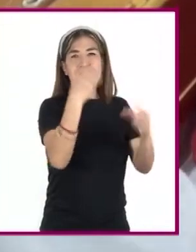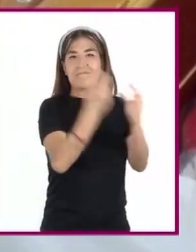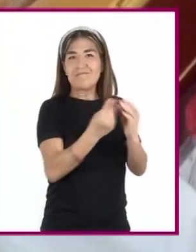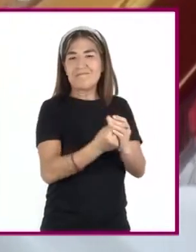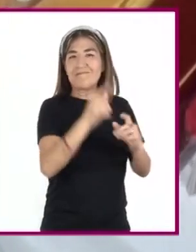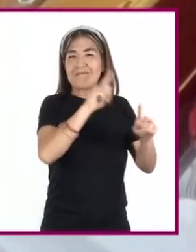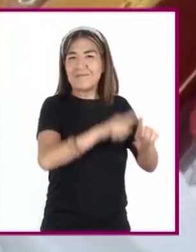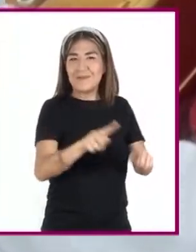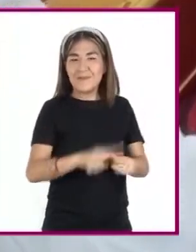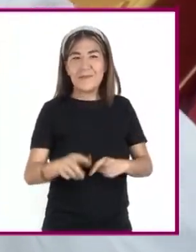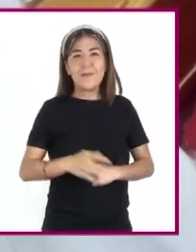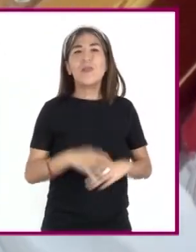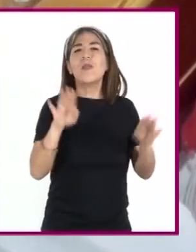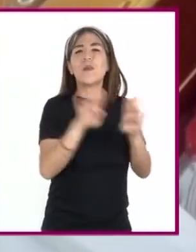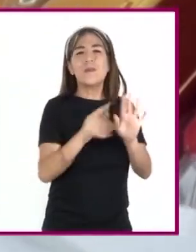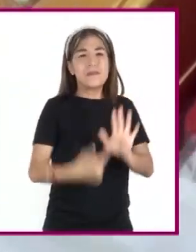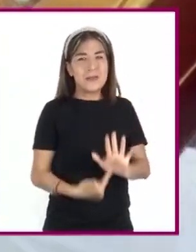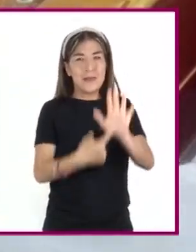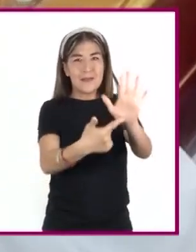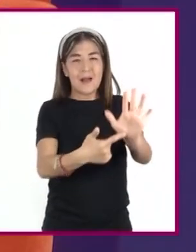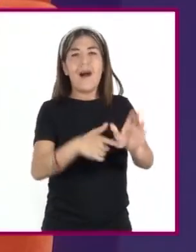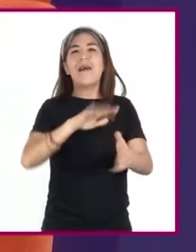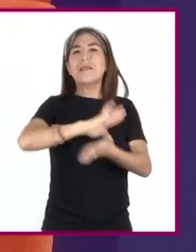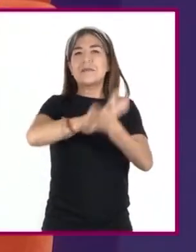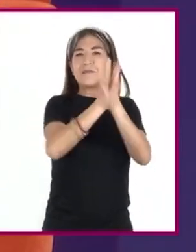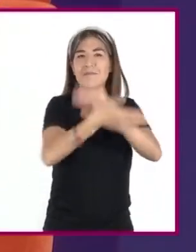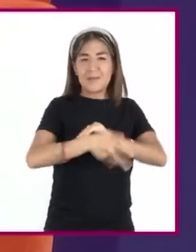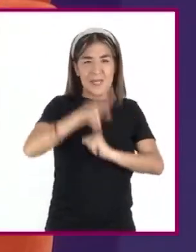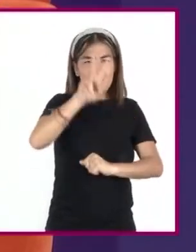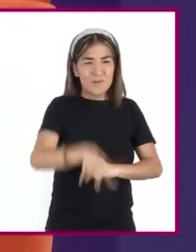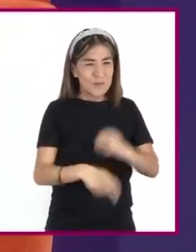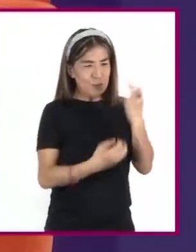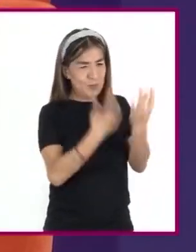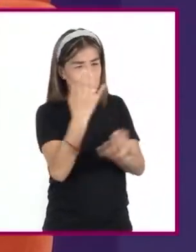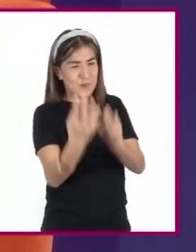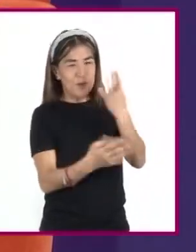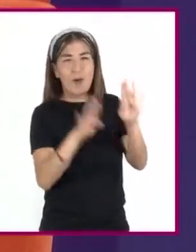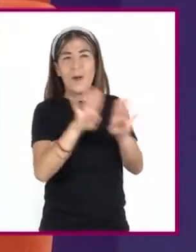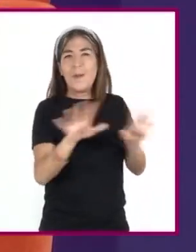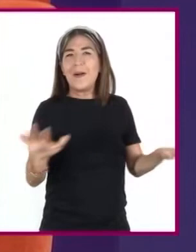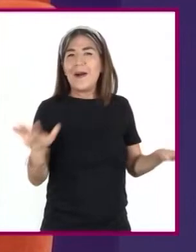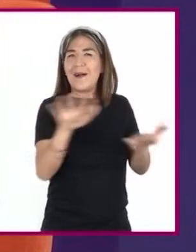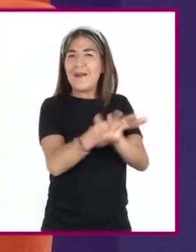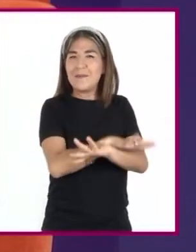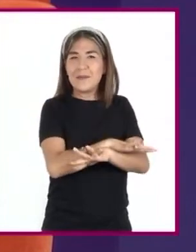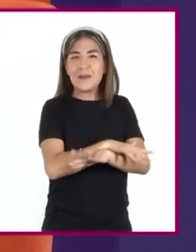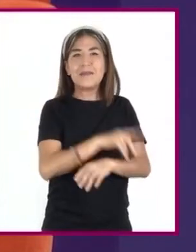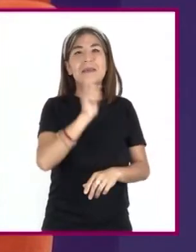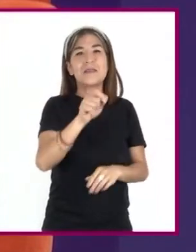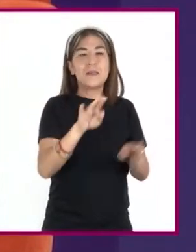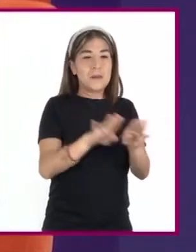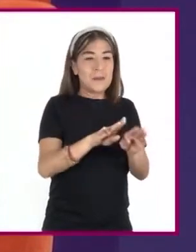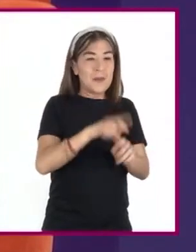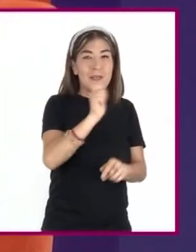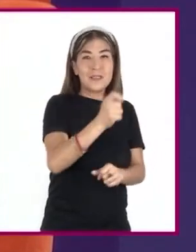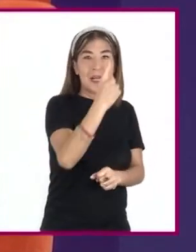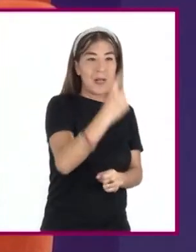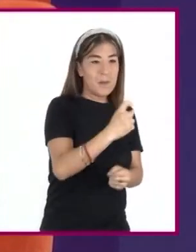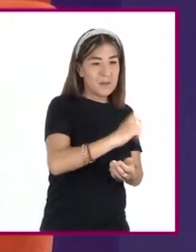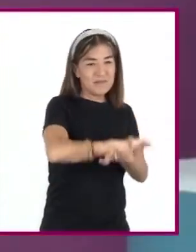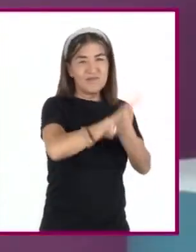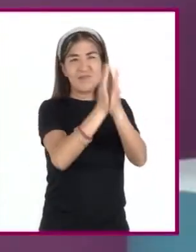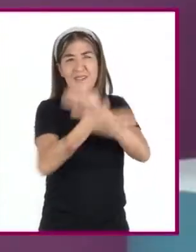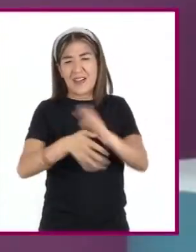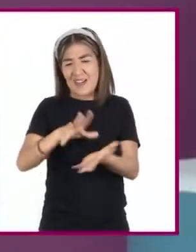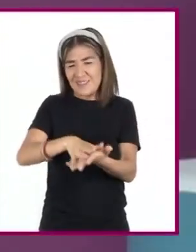propiedades, que revelarán verdades si algo hierve o se fusiona. Si lo soluble emociona, la